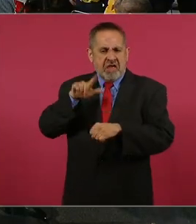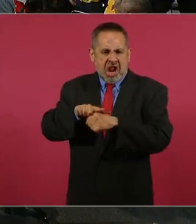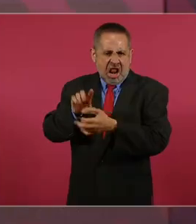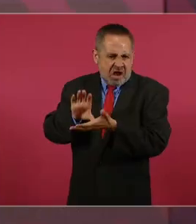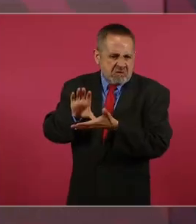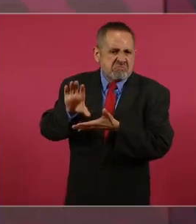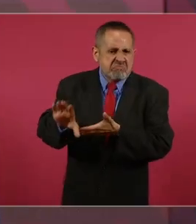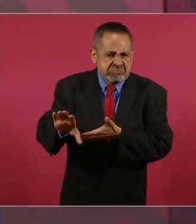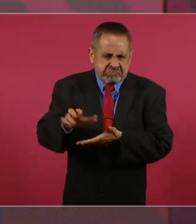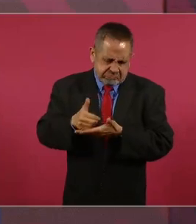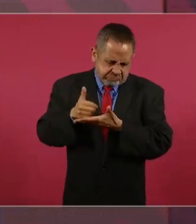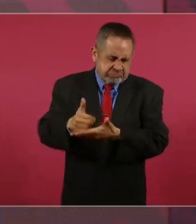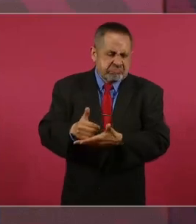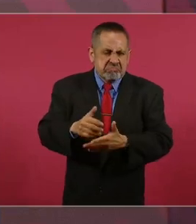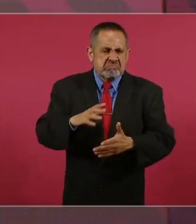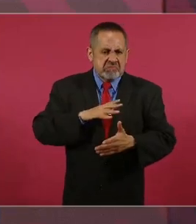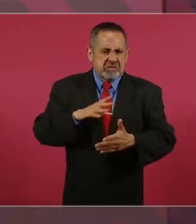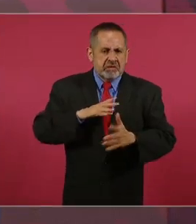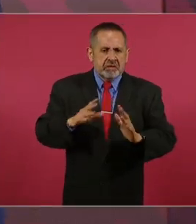Ayudamos